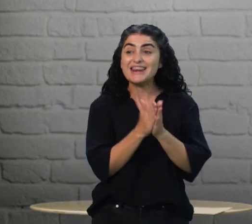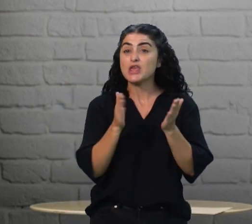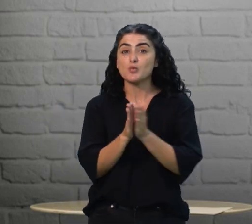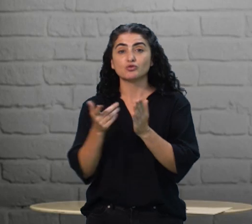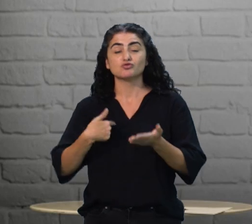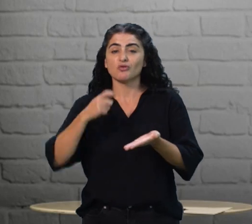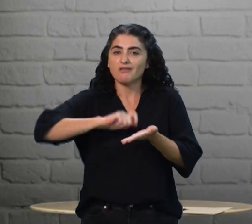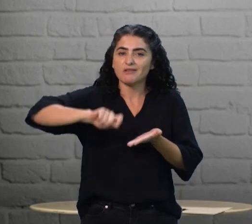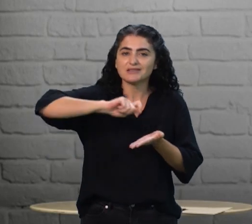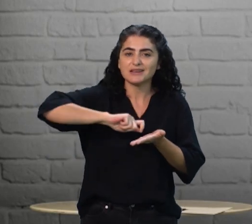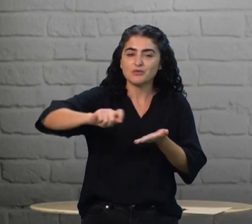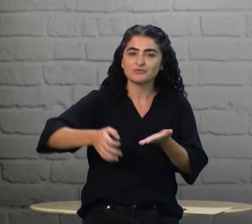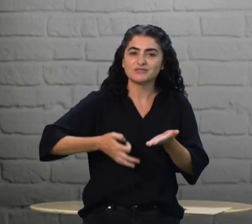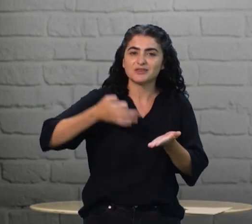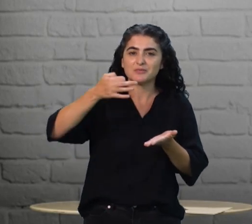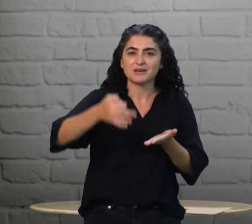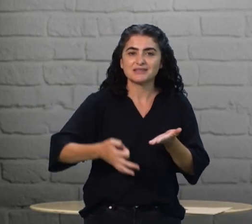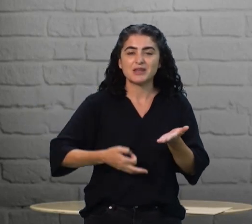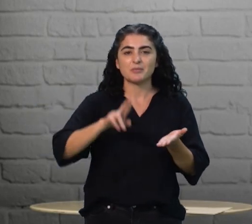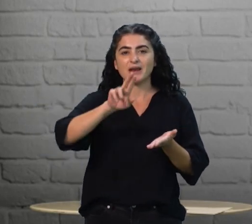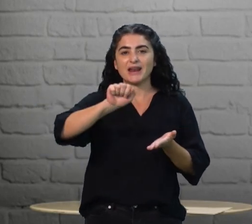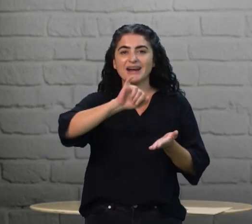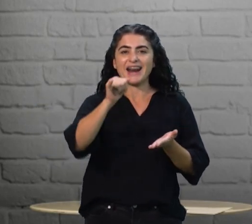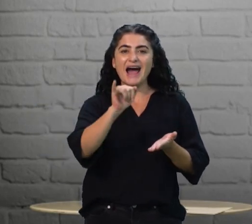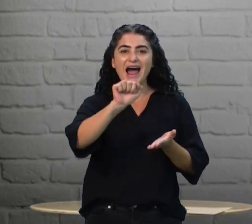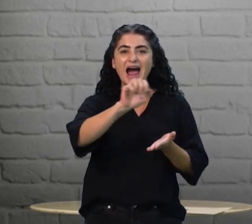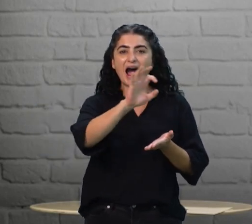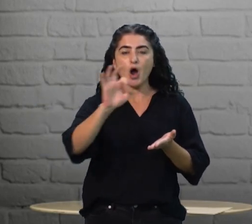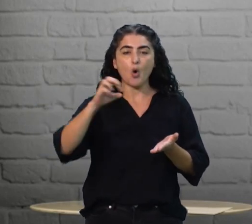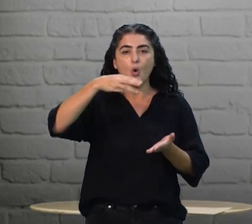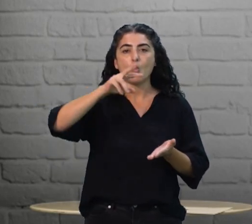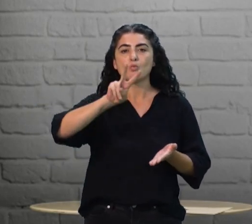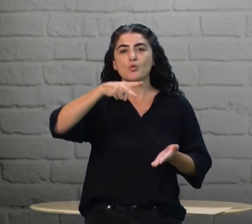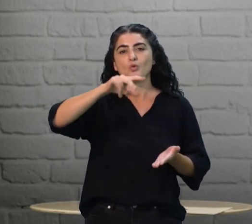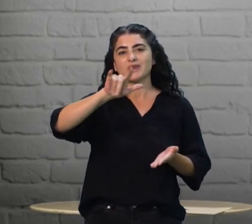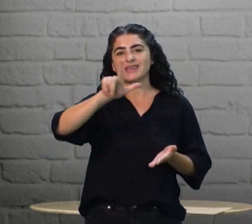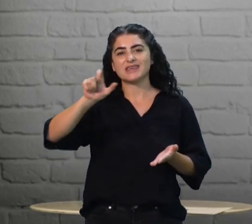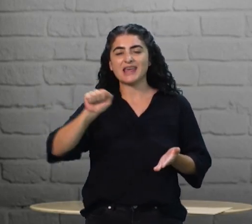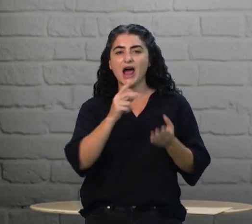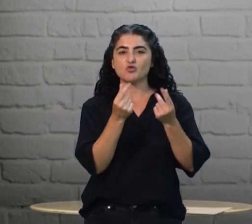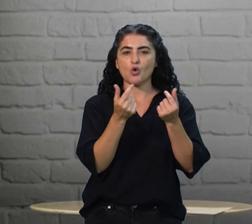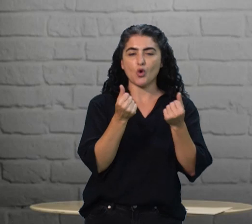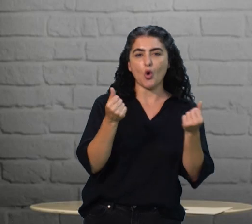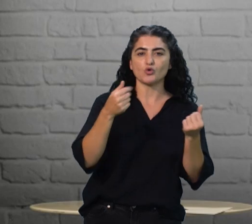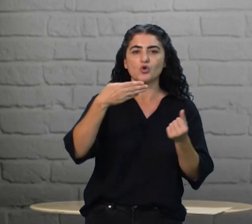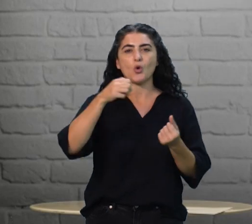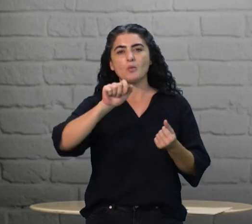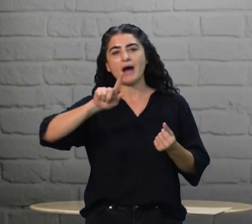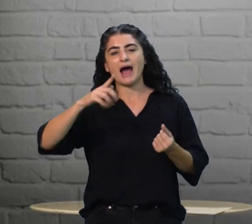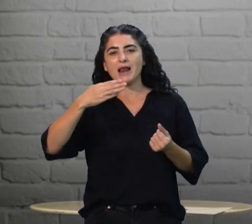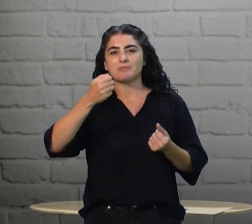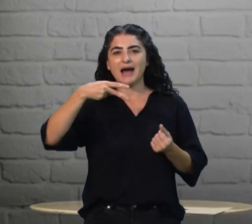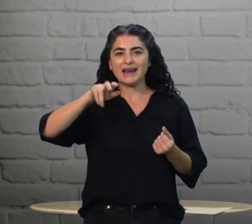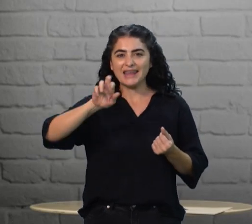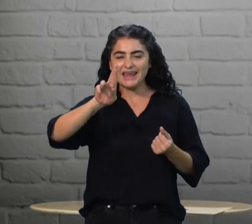siempre saco pues el rajao munilla logroño balbanera San villán siempre tengo un lugar